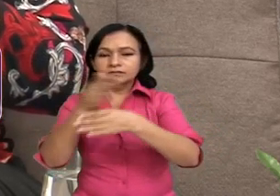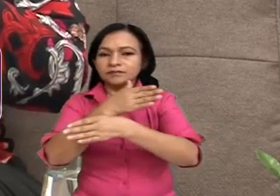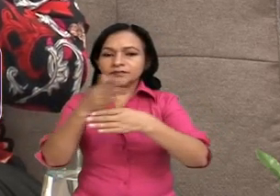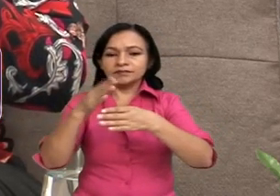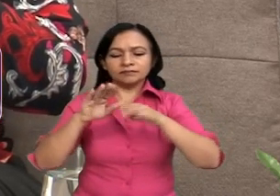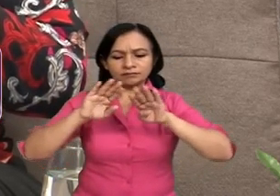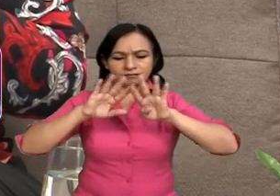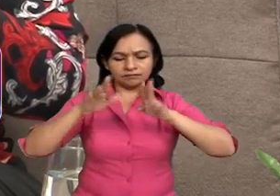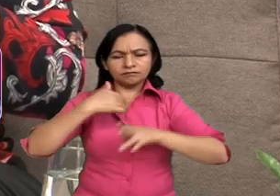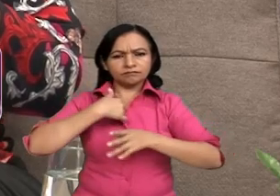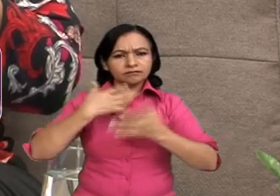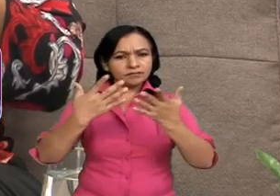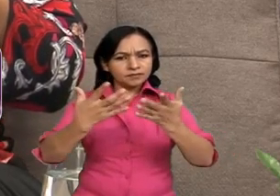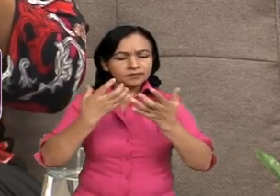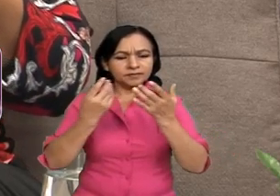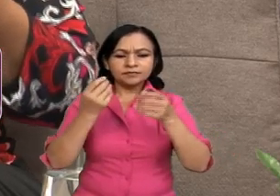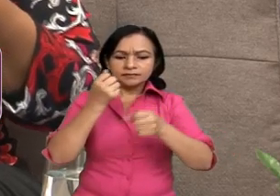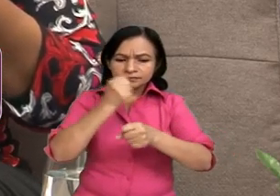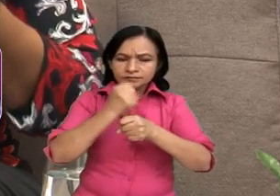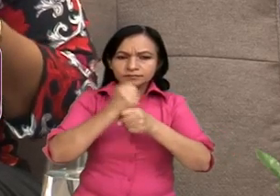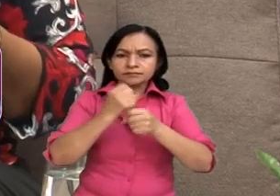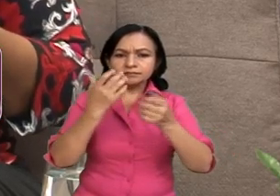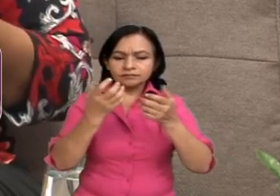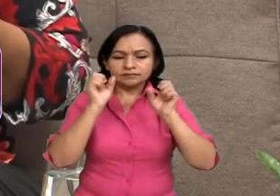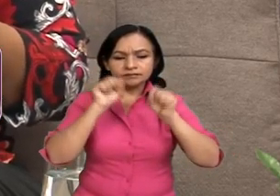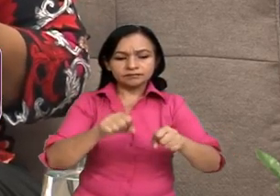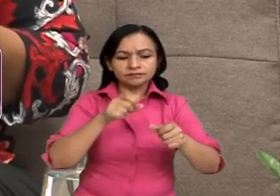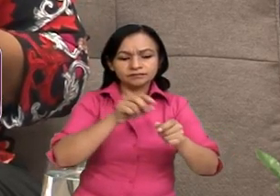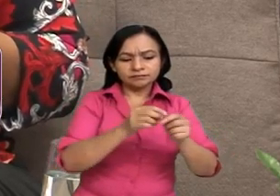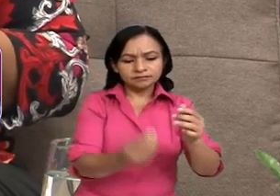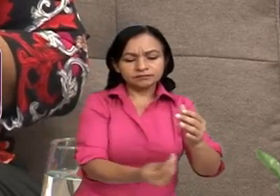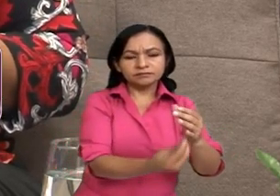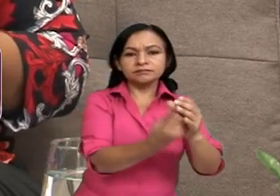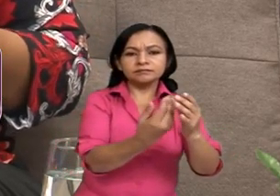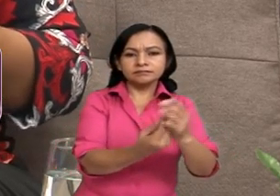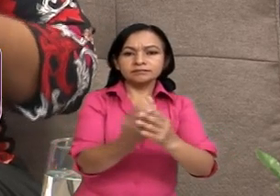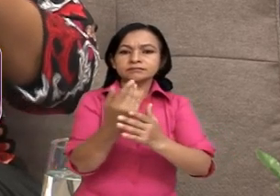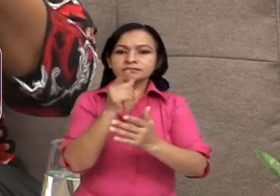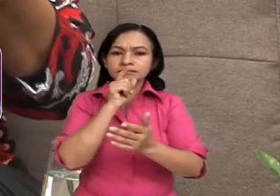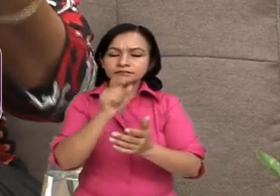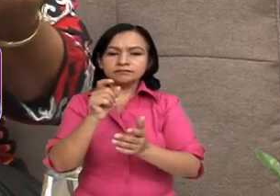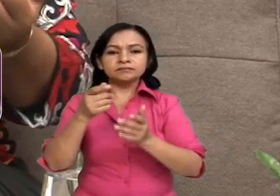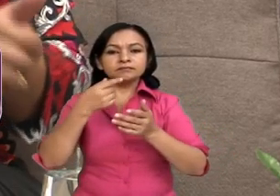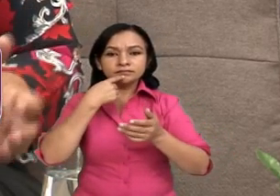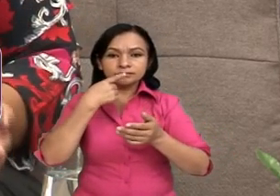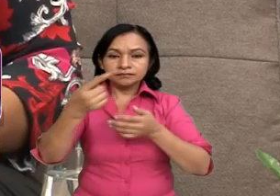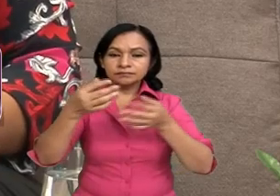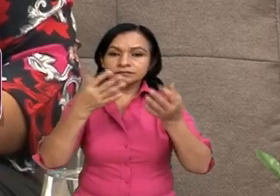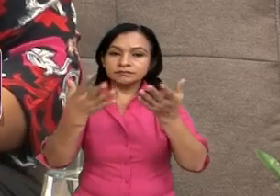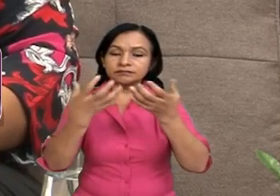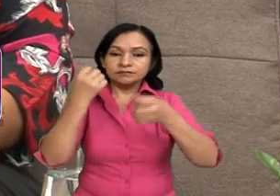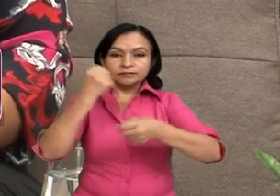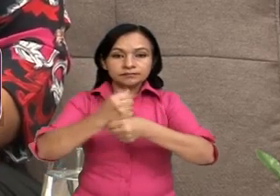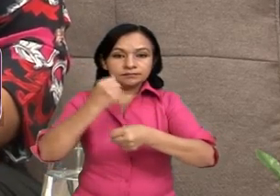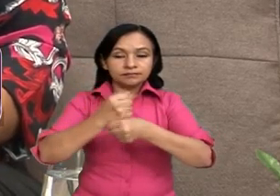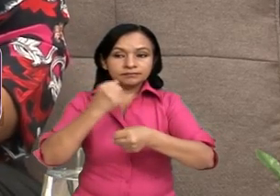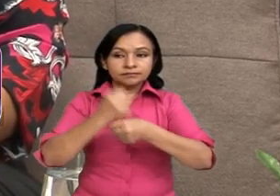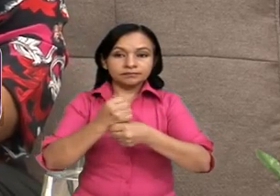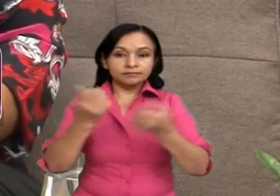ellas quieran, de lo que ellas tienen habilidad y de lo que ellas han expresado que quieren trabajar.